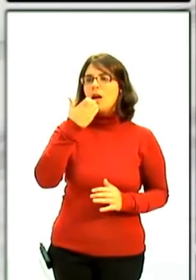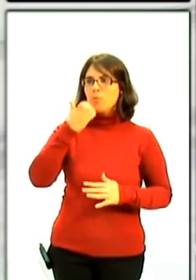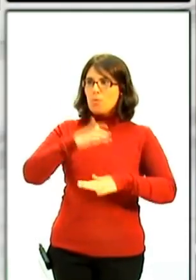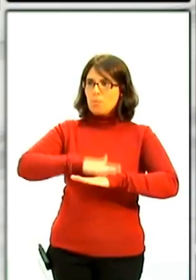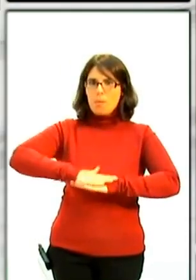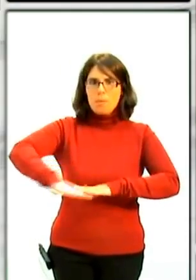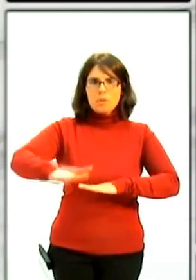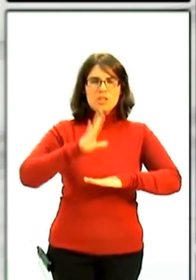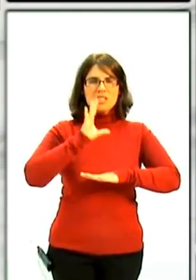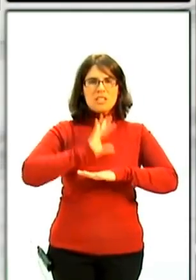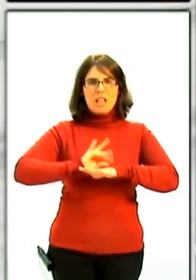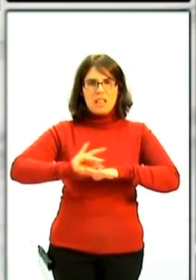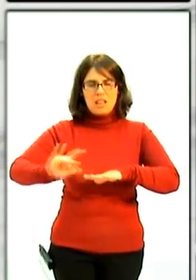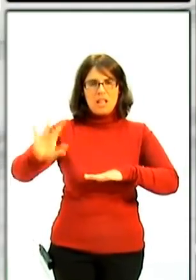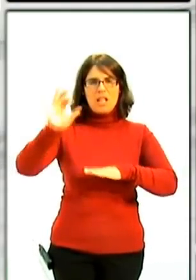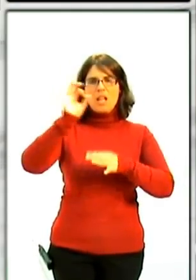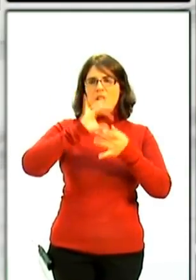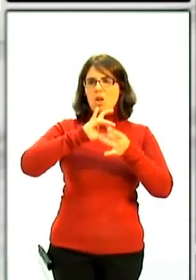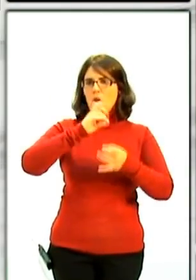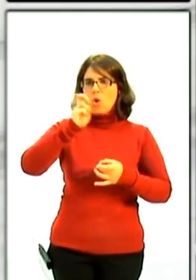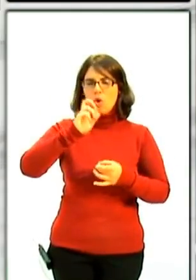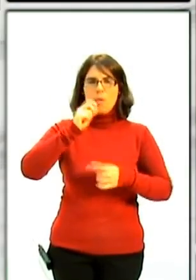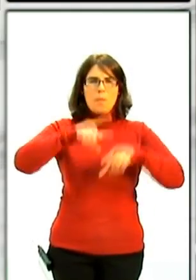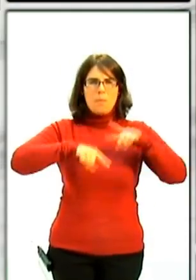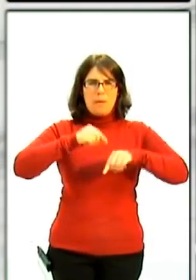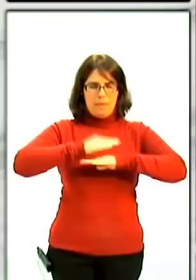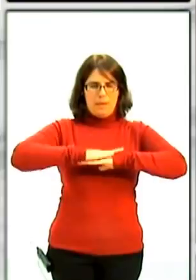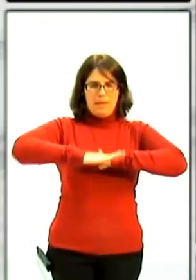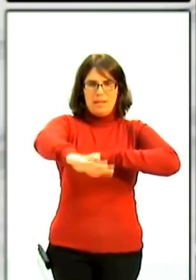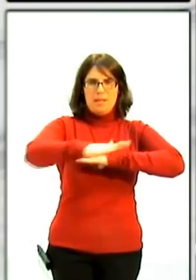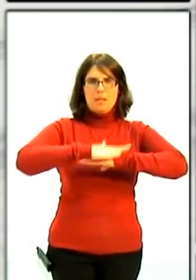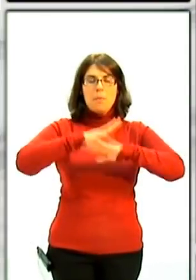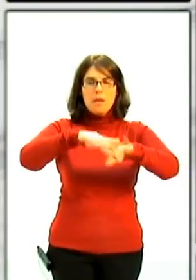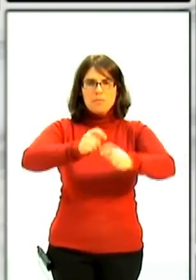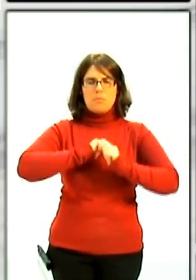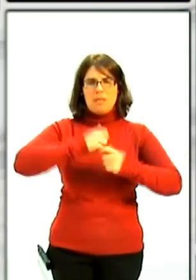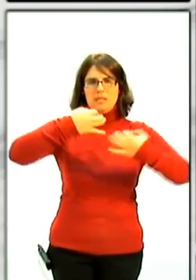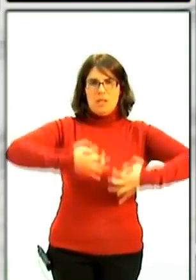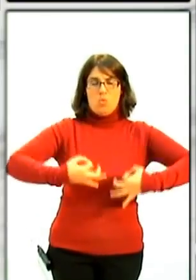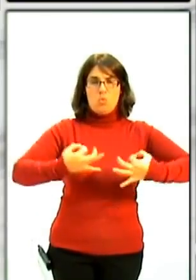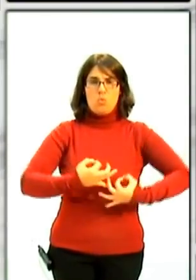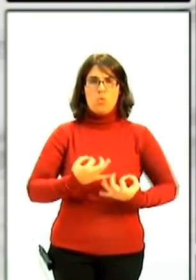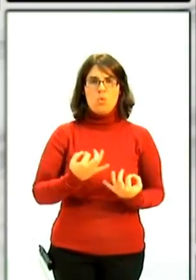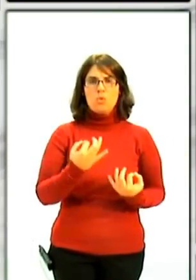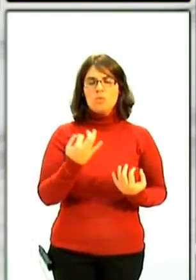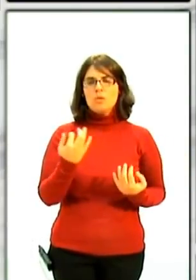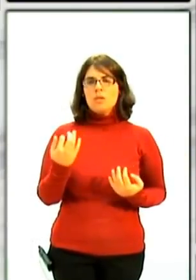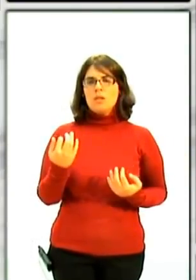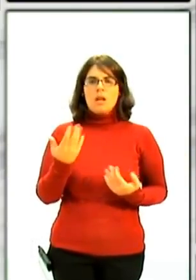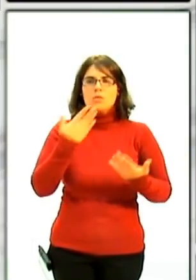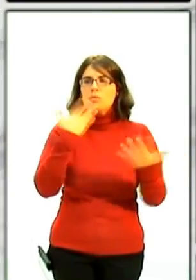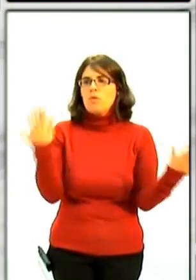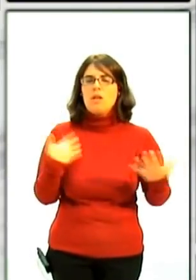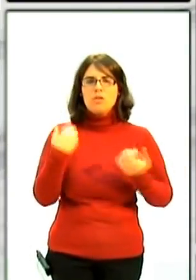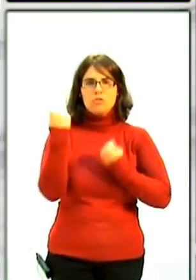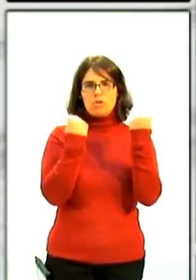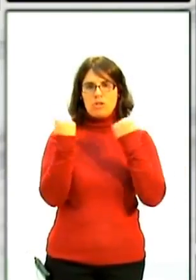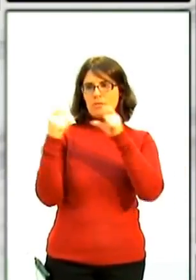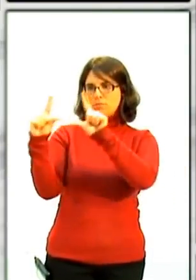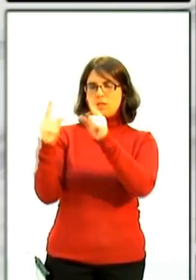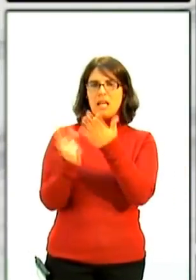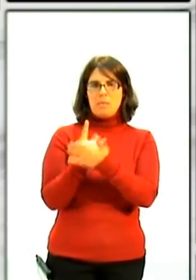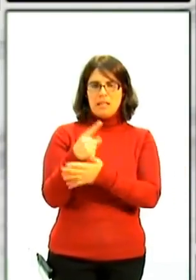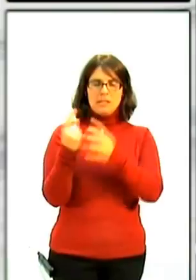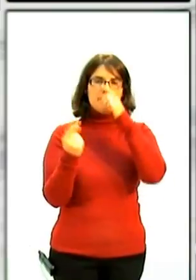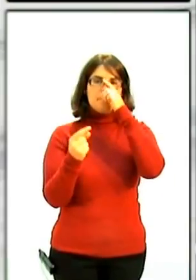que lógicamente tienen que hacer que eso sea más seguro, porque estamos hablando de navegación. Es como ir con el coche con el GPS, pues bueno,